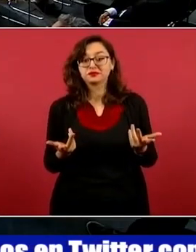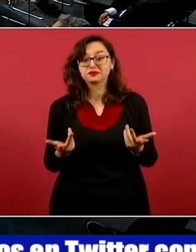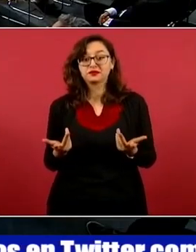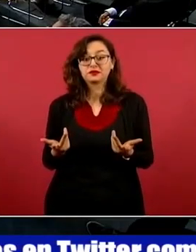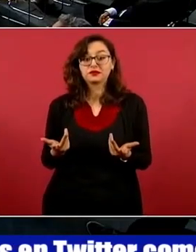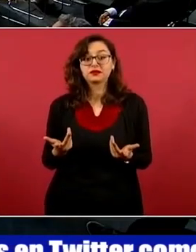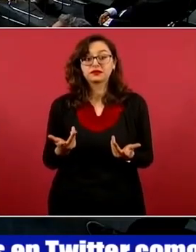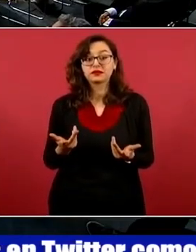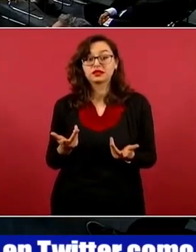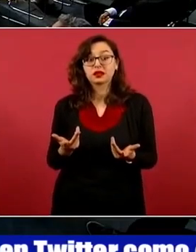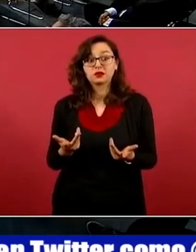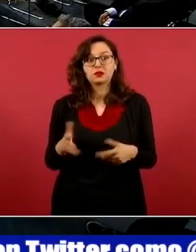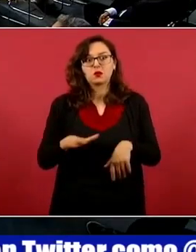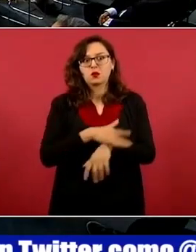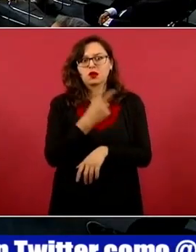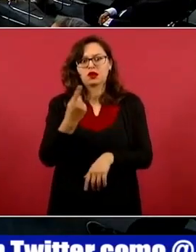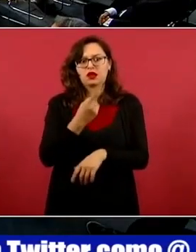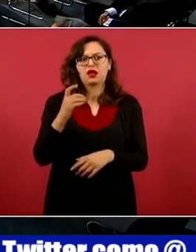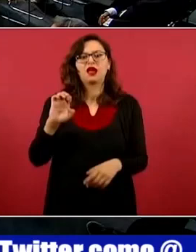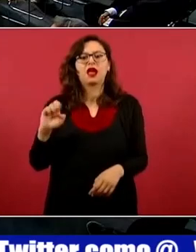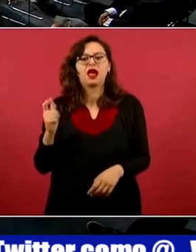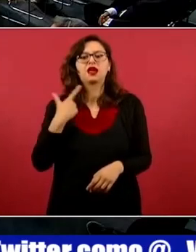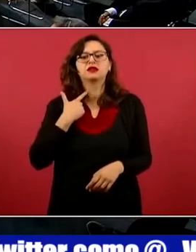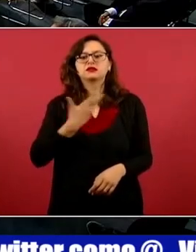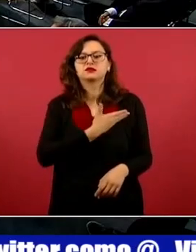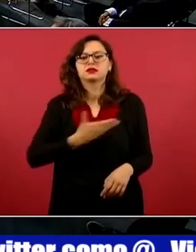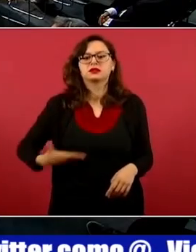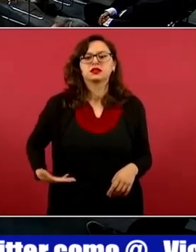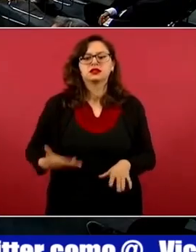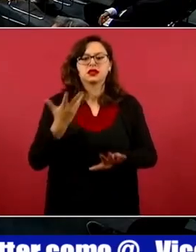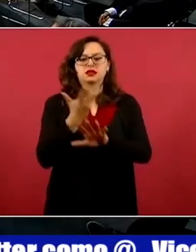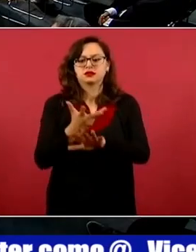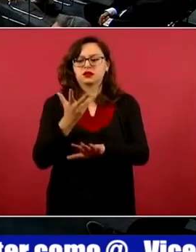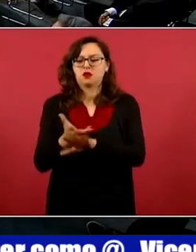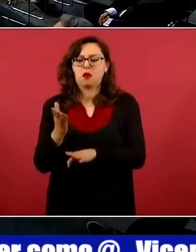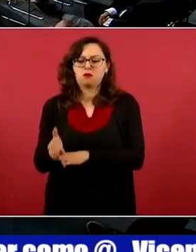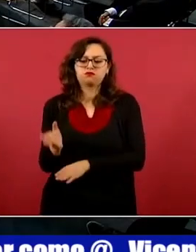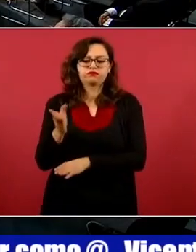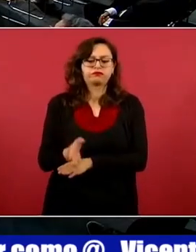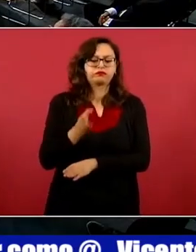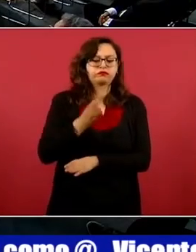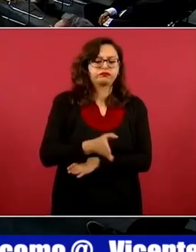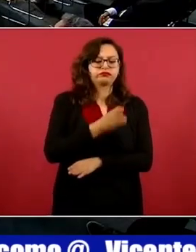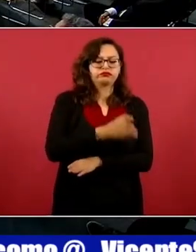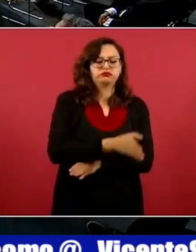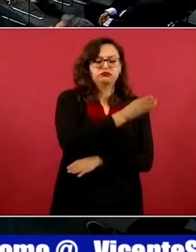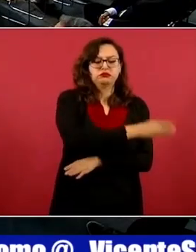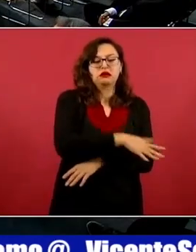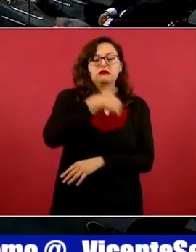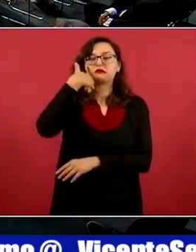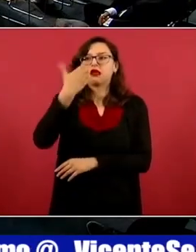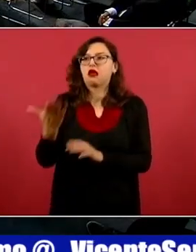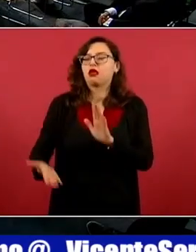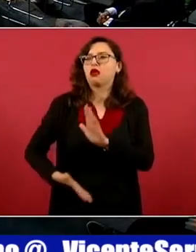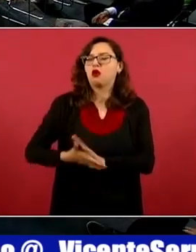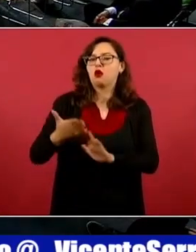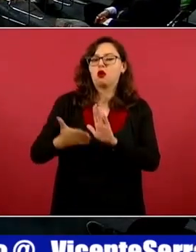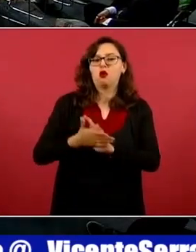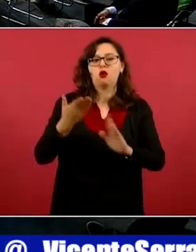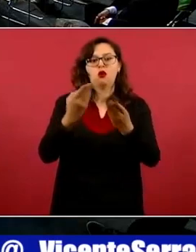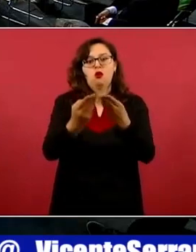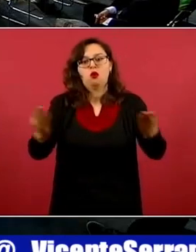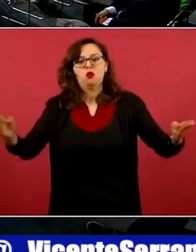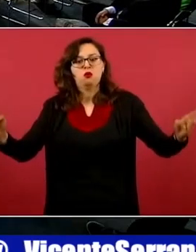manda los presidentes de Estados Unidos hacer muro, no hay que estar